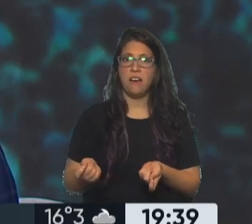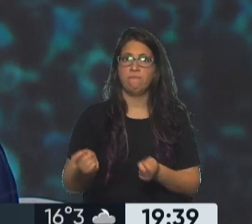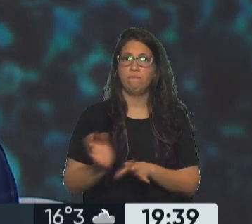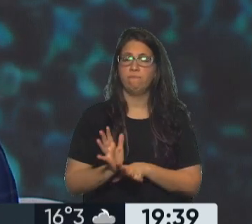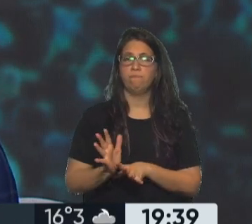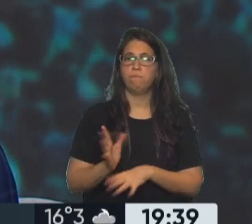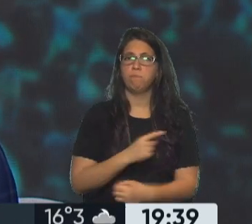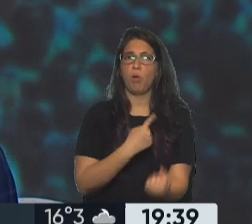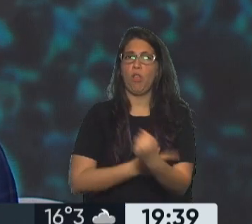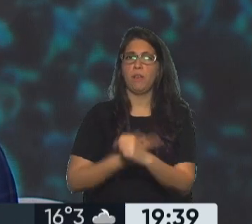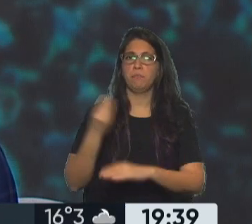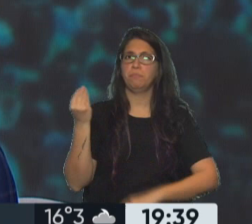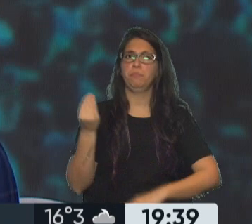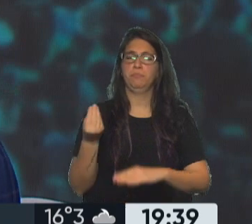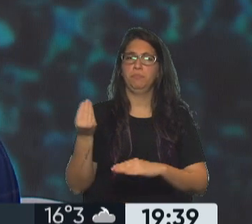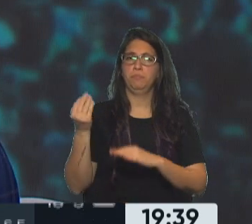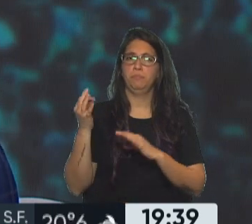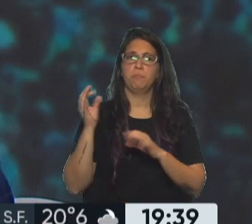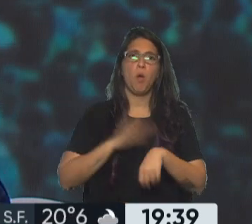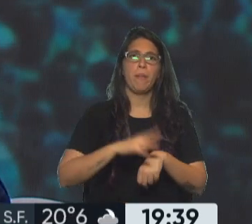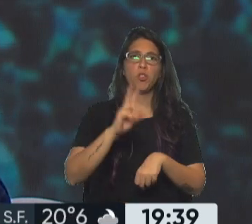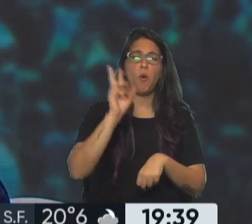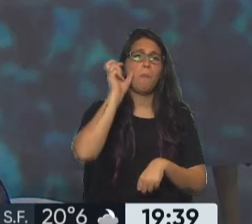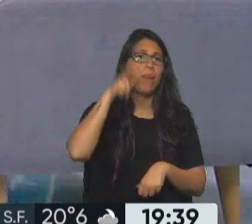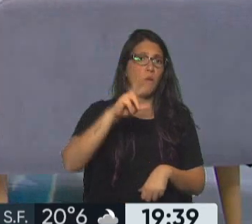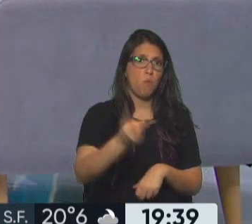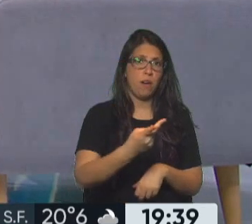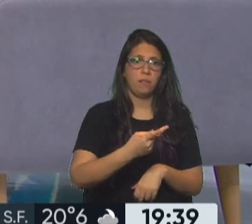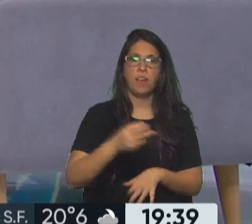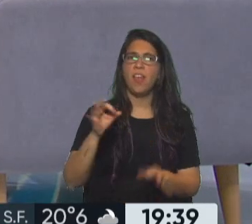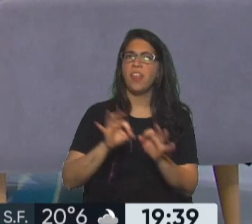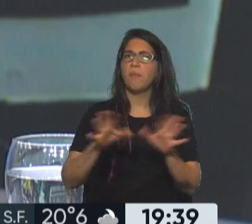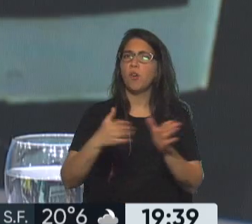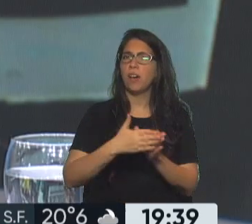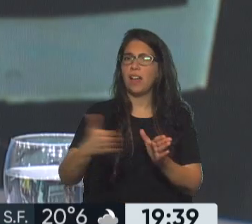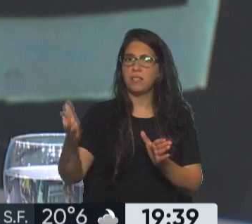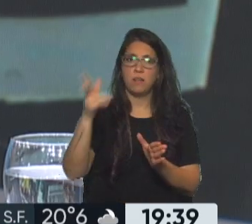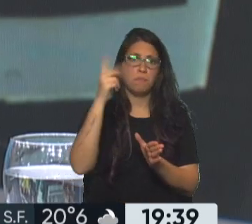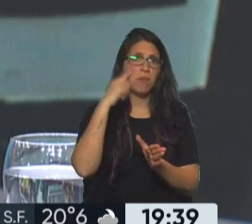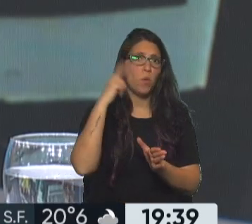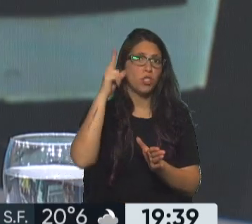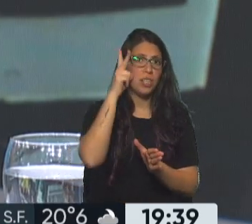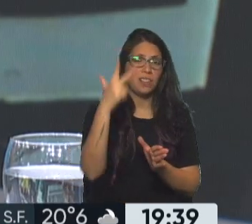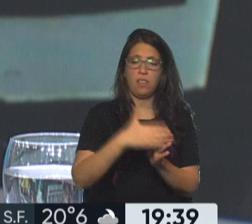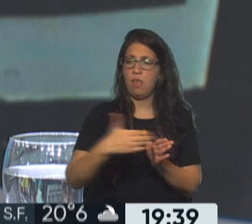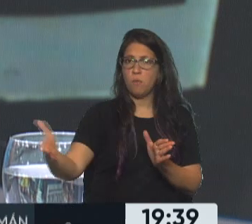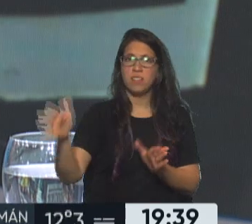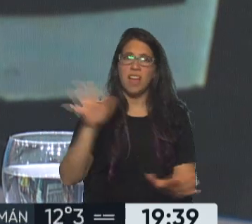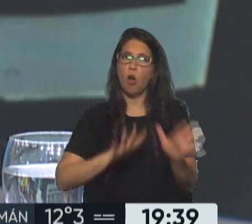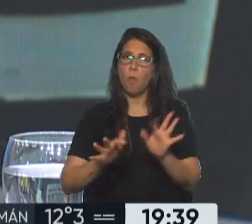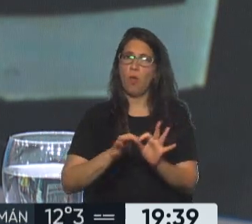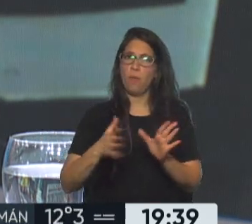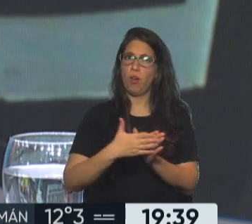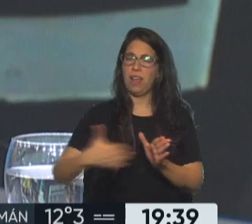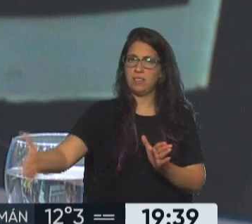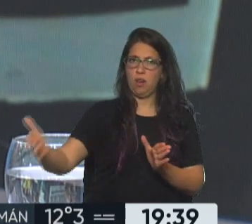dominando el poder cuando muere Perón. Se acomoda la democracia como puede después del 83. Digo, ¿por qué?